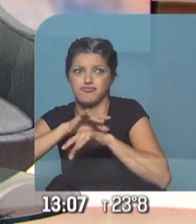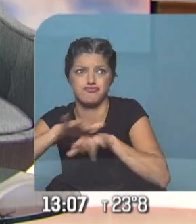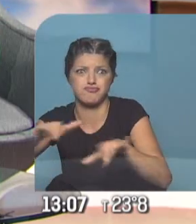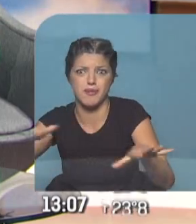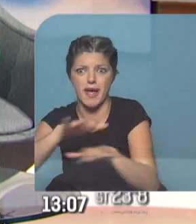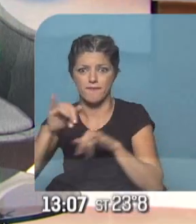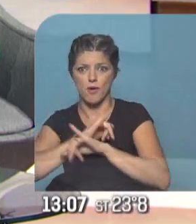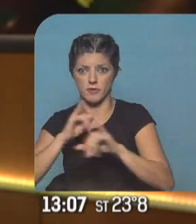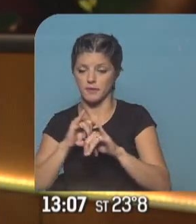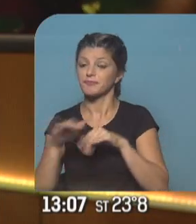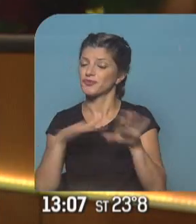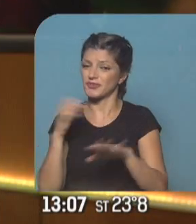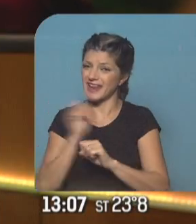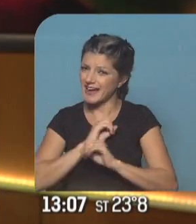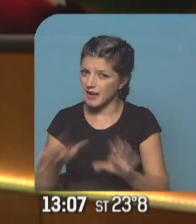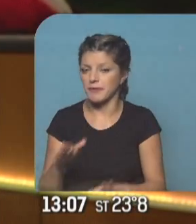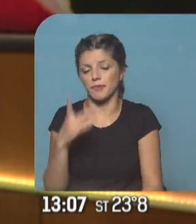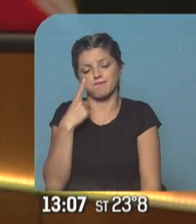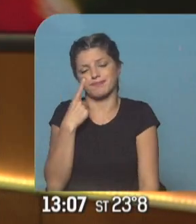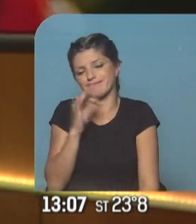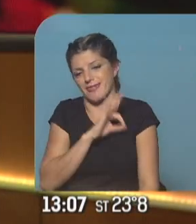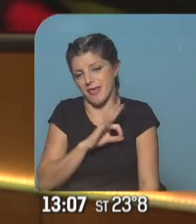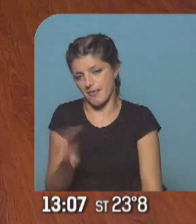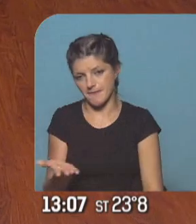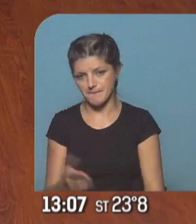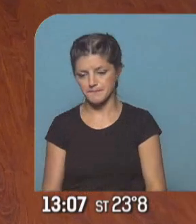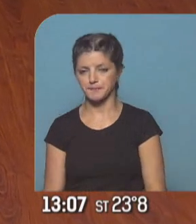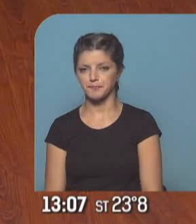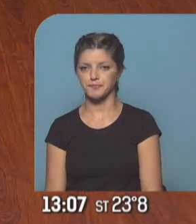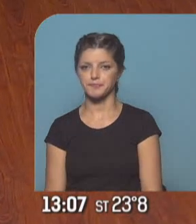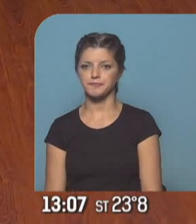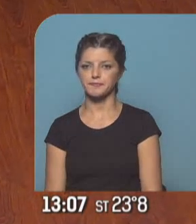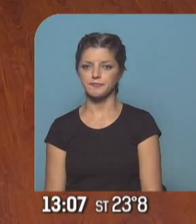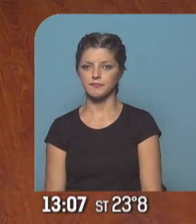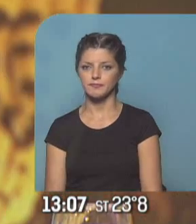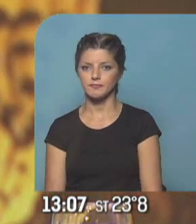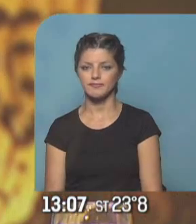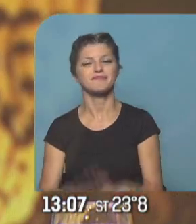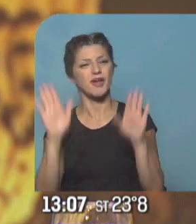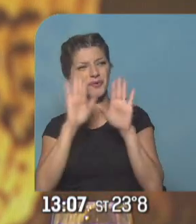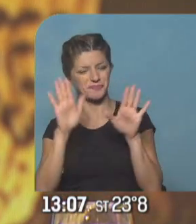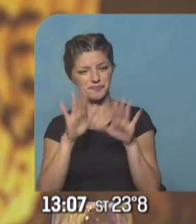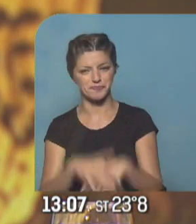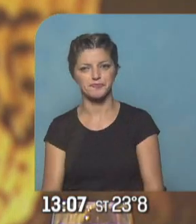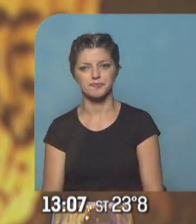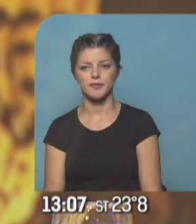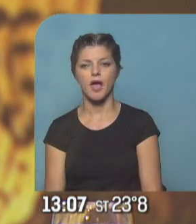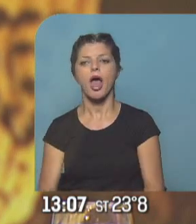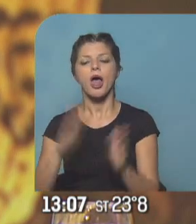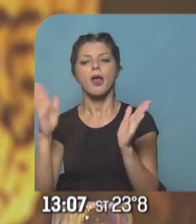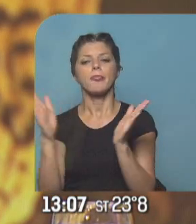pasando. Uh-huh. Es grave la situación, lo que pasa es que no se conoce. Uh-huh. Uh-huh. Raúl. Sí, Silvia, ¿qué tal? Un diario español